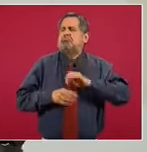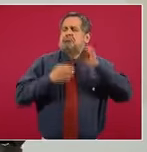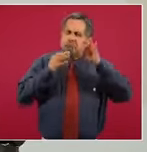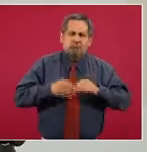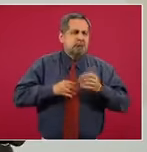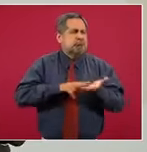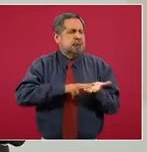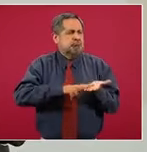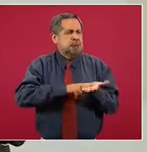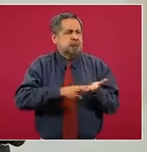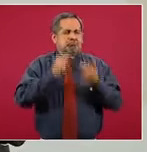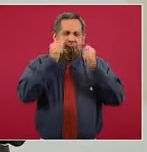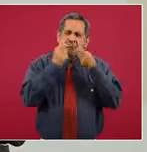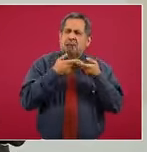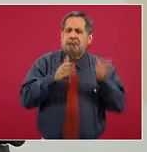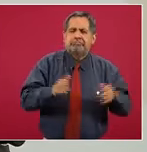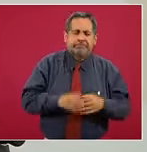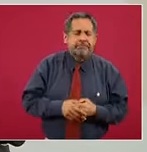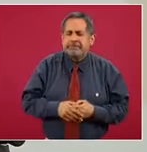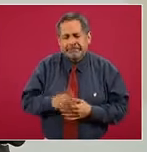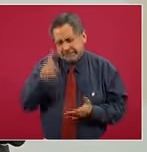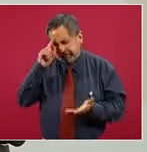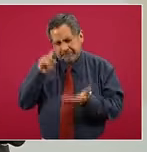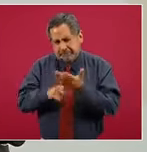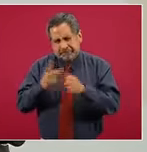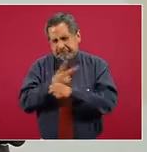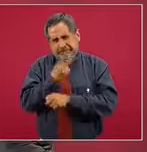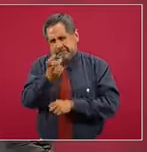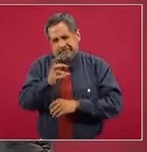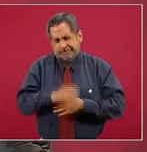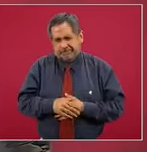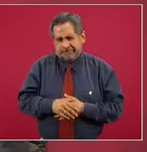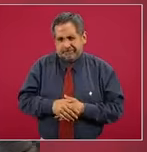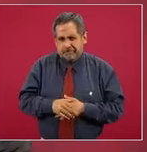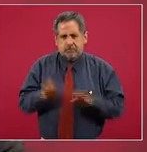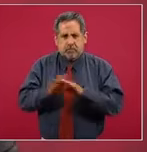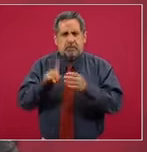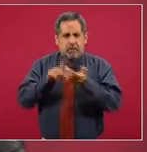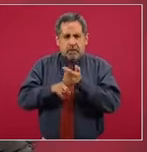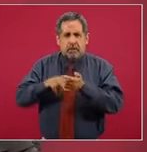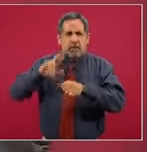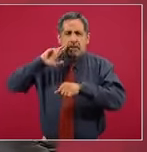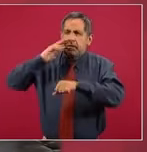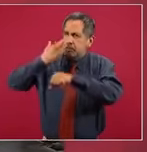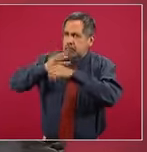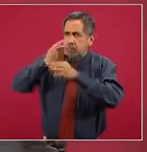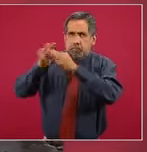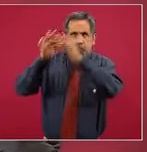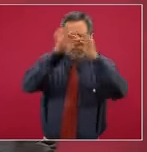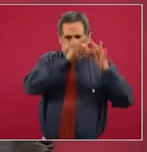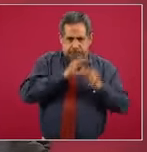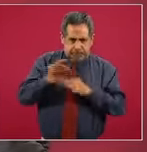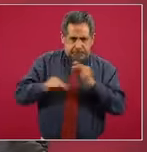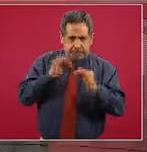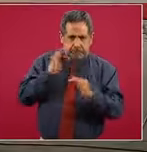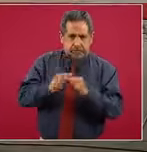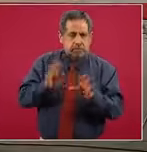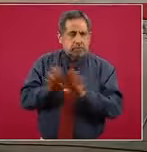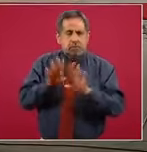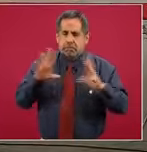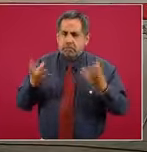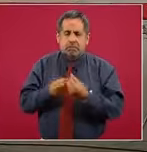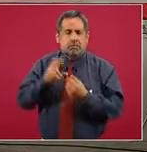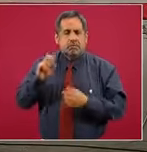aquí vámonos todos de pachanga. Definitivamente me parece que hay una responsabilidad importantísima en los